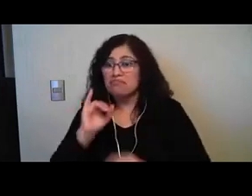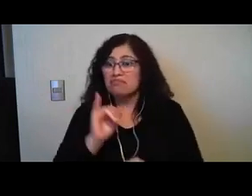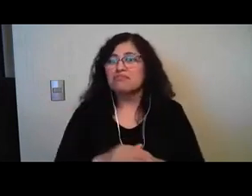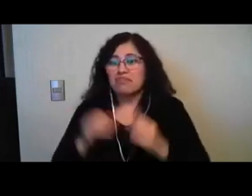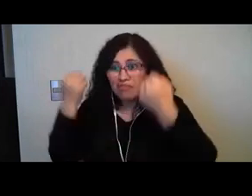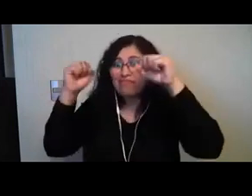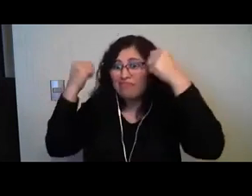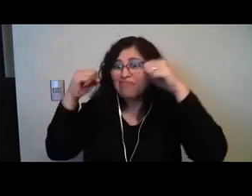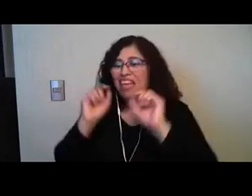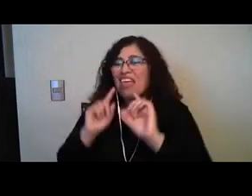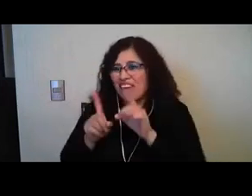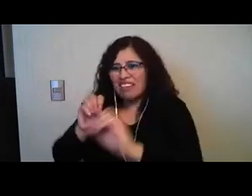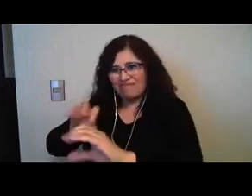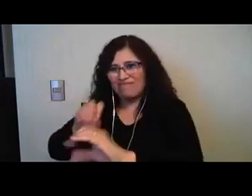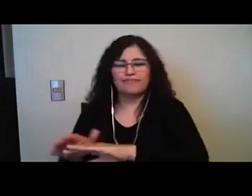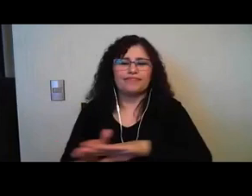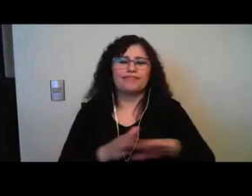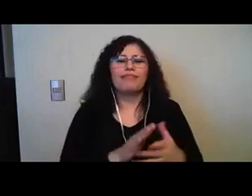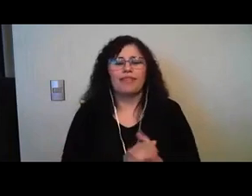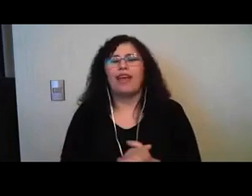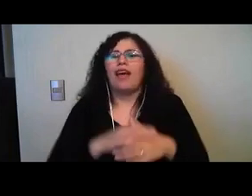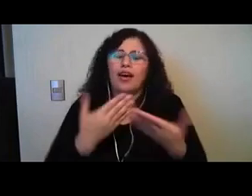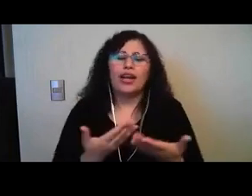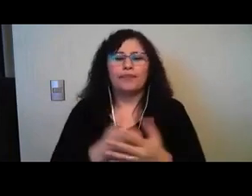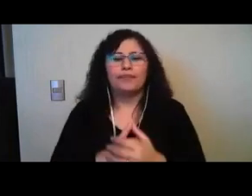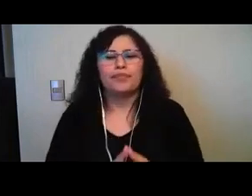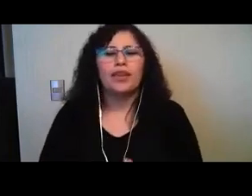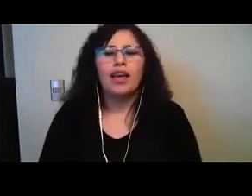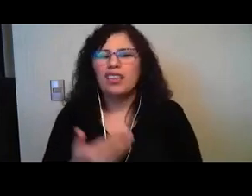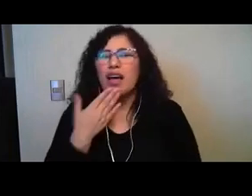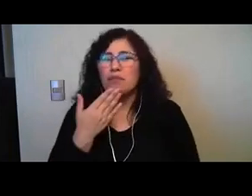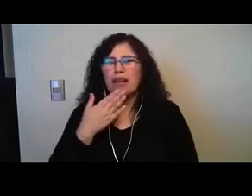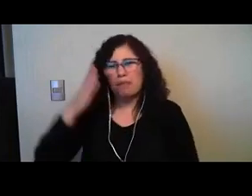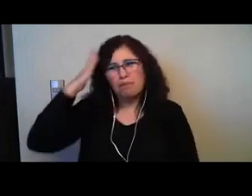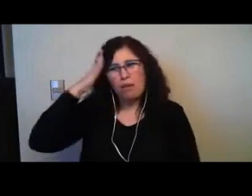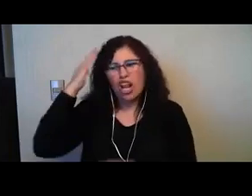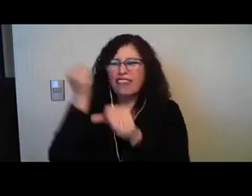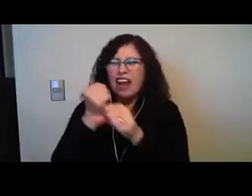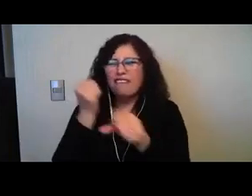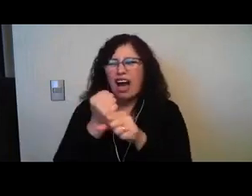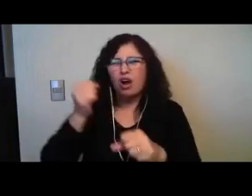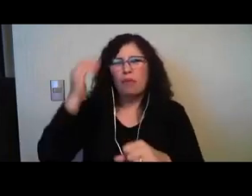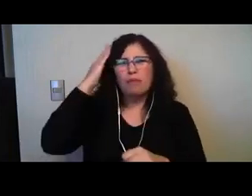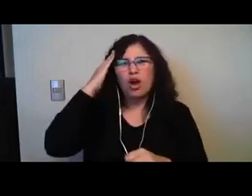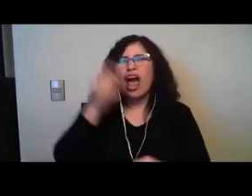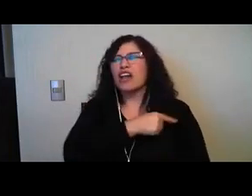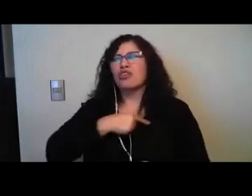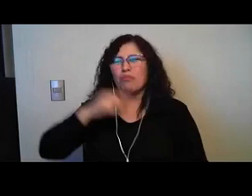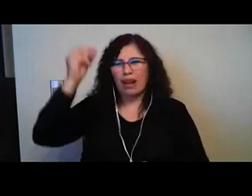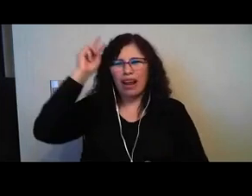atención, dificultad en el aprendizaje, para recordar nombres, depresión, memoria de trabajo o demás funciones